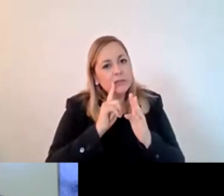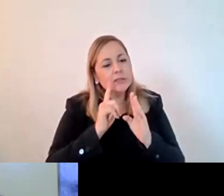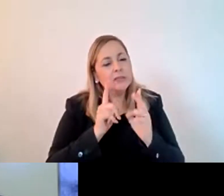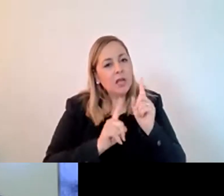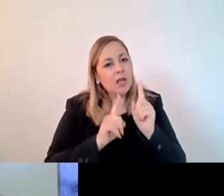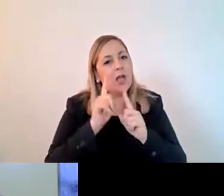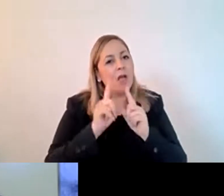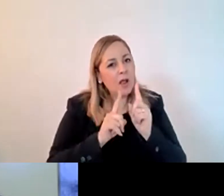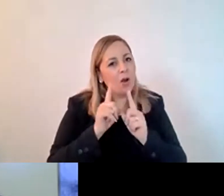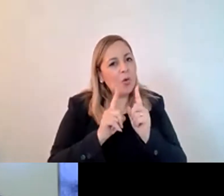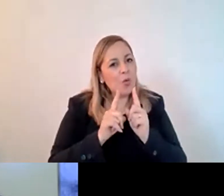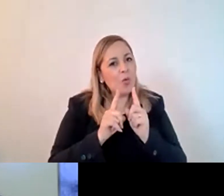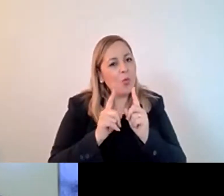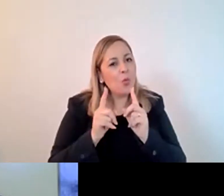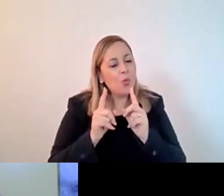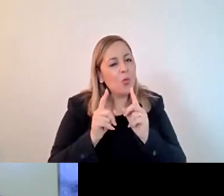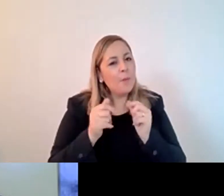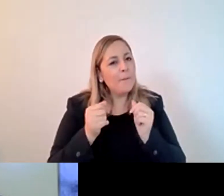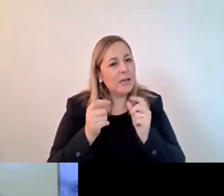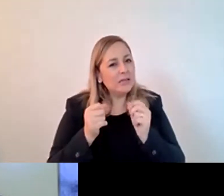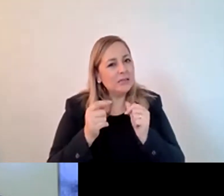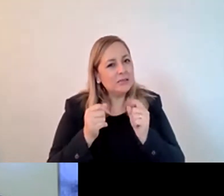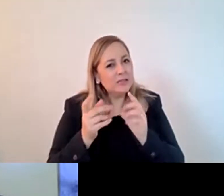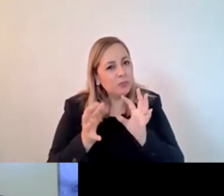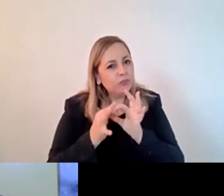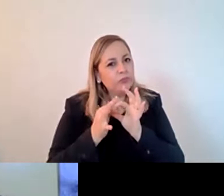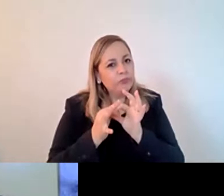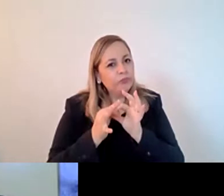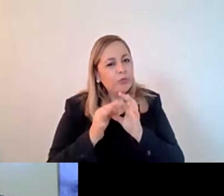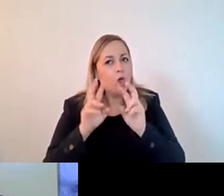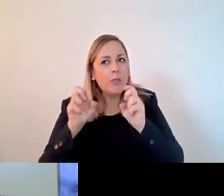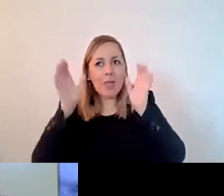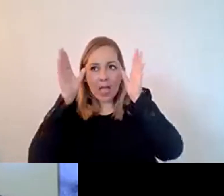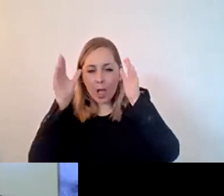cierto parentesco con los trastornos del espectro autista.